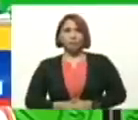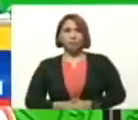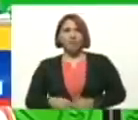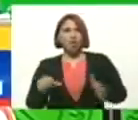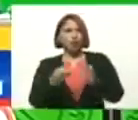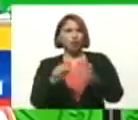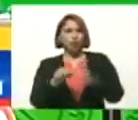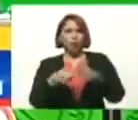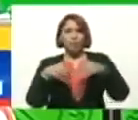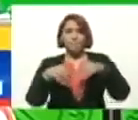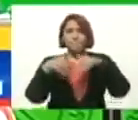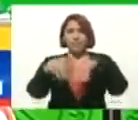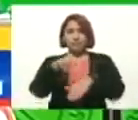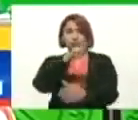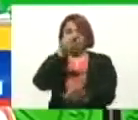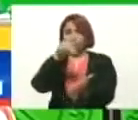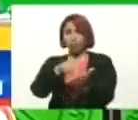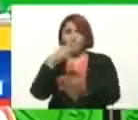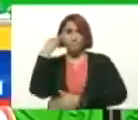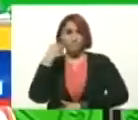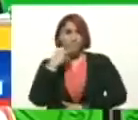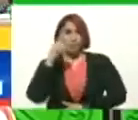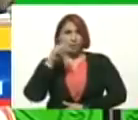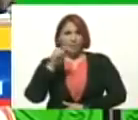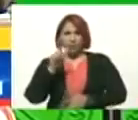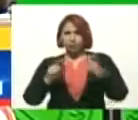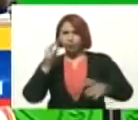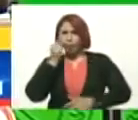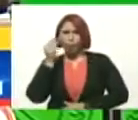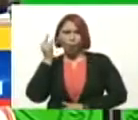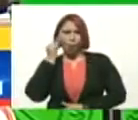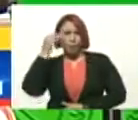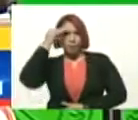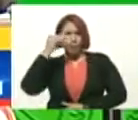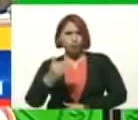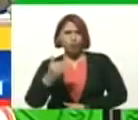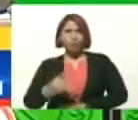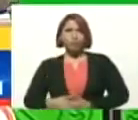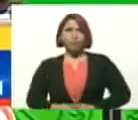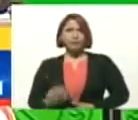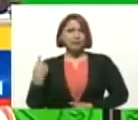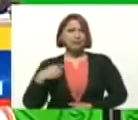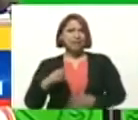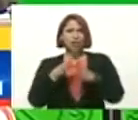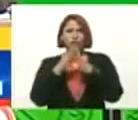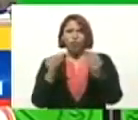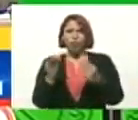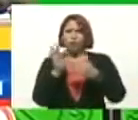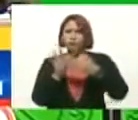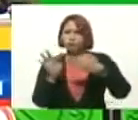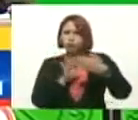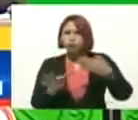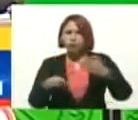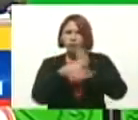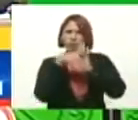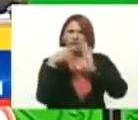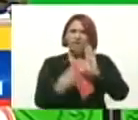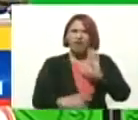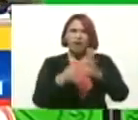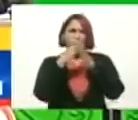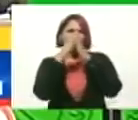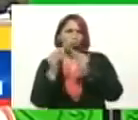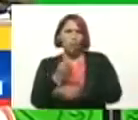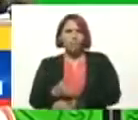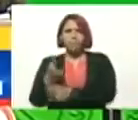donde la milicia nacional bolivariana, milicianos y milicianas, tengan todas sus funciones, todos sus deberes, todo su